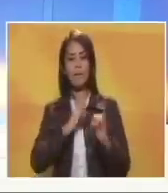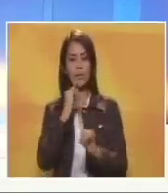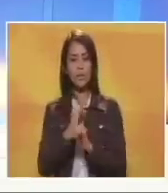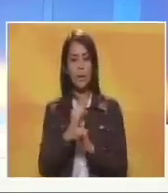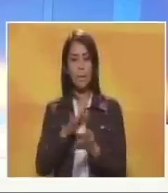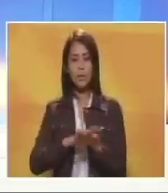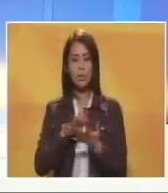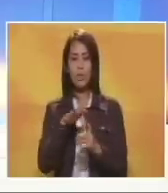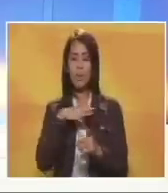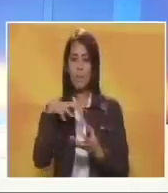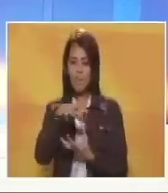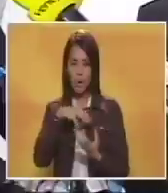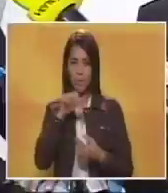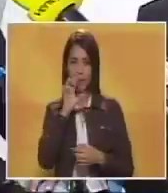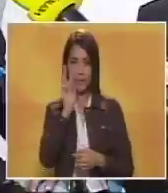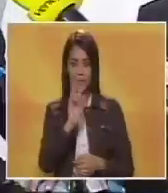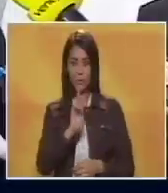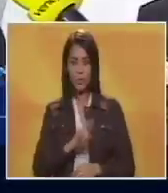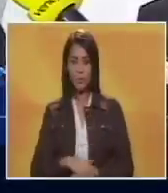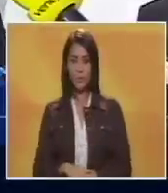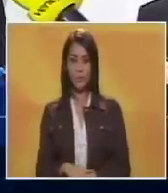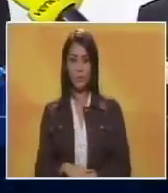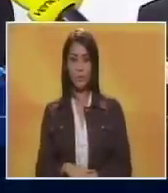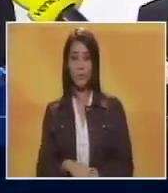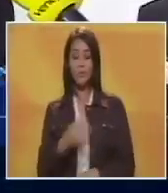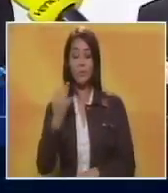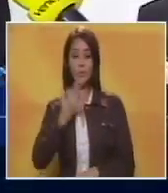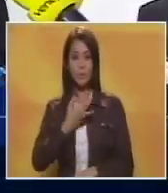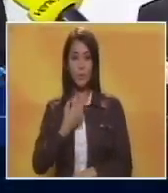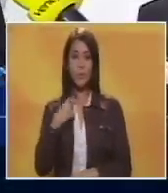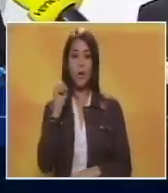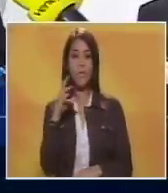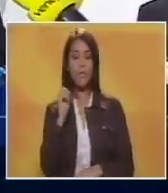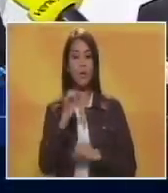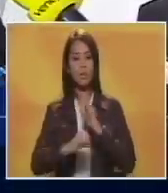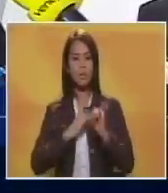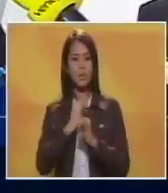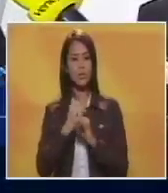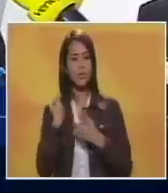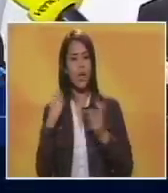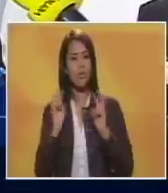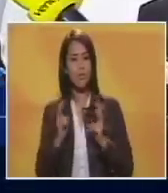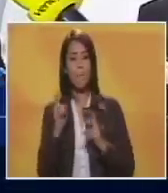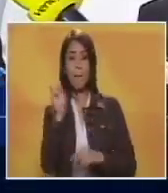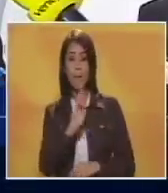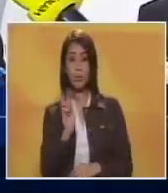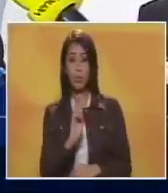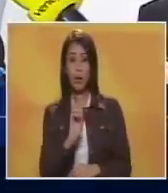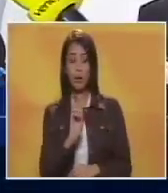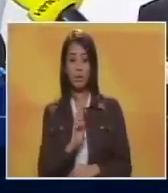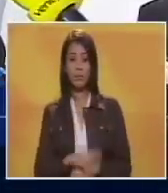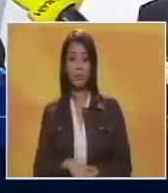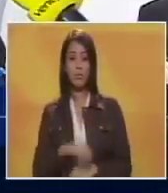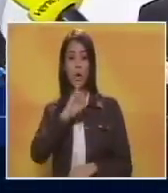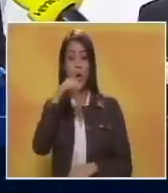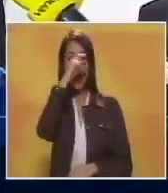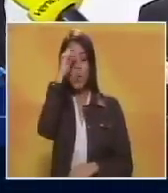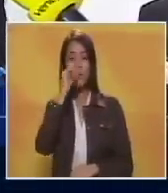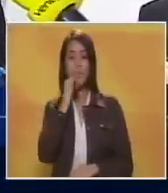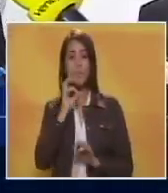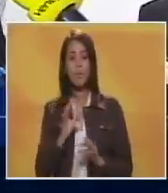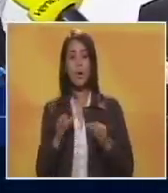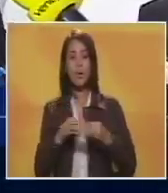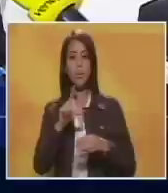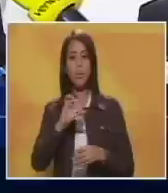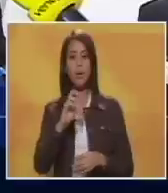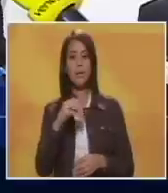solventar la crisis del país. El parlamentario aseguró que en cada foro internacional está presente el tema Venezuela. Borges informó que el Grupo de